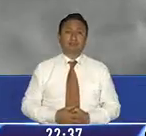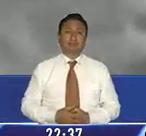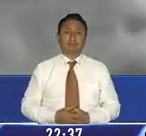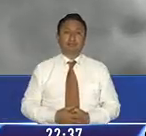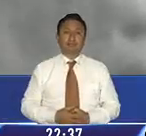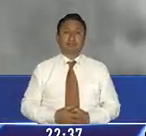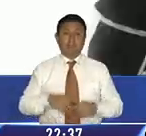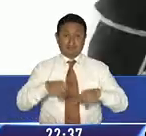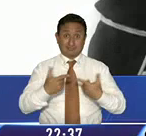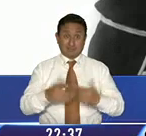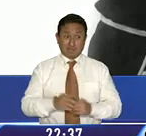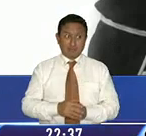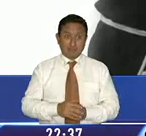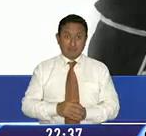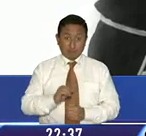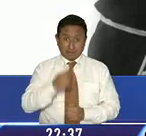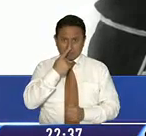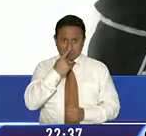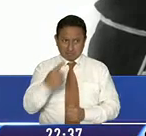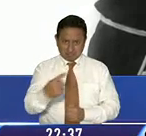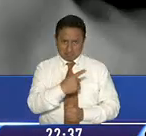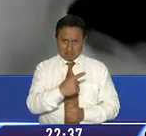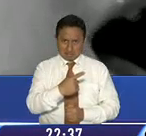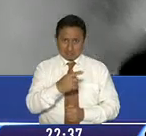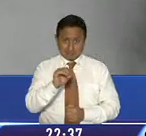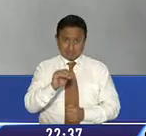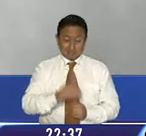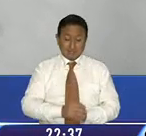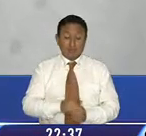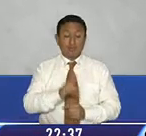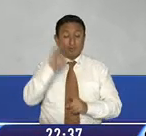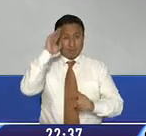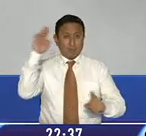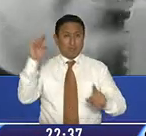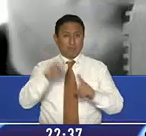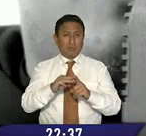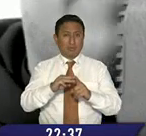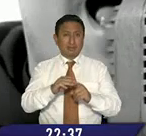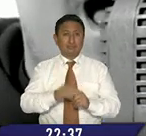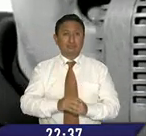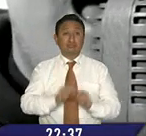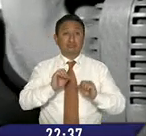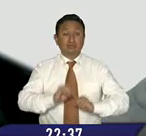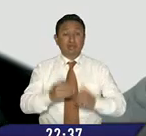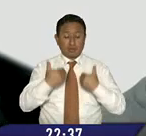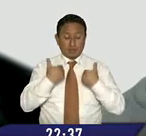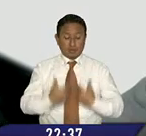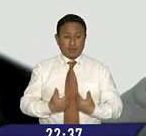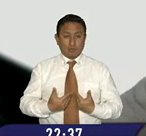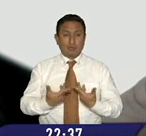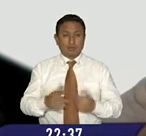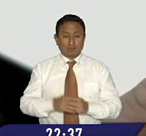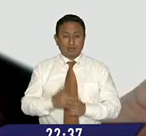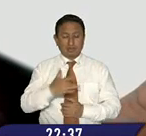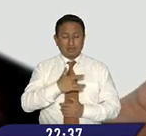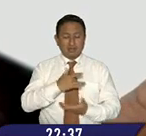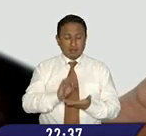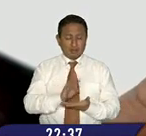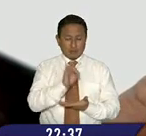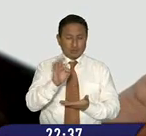Conocido esto, no deje de escuchar Nuestro Adiós, pues su mensaje está hecho para que además del cuerpo, lo sienta el